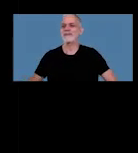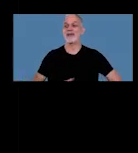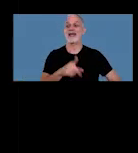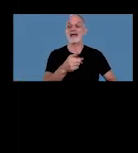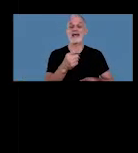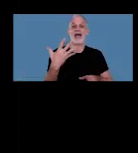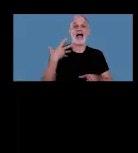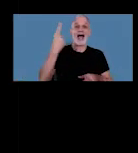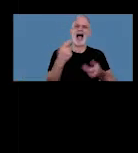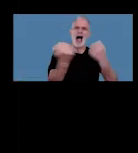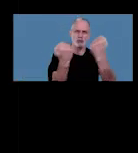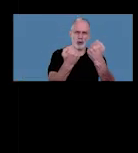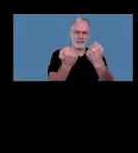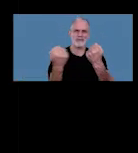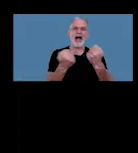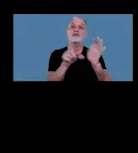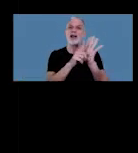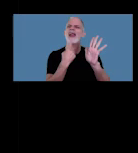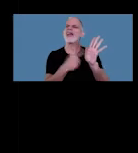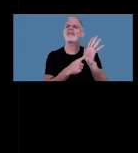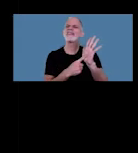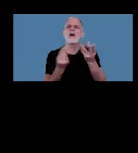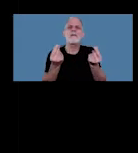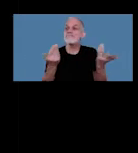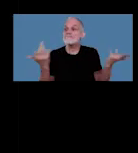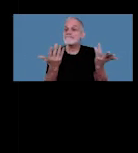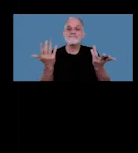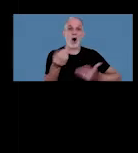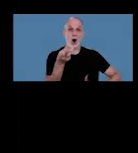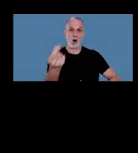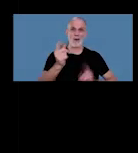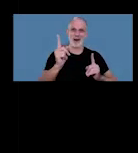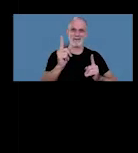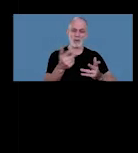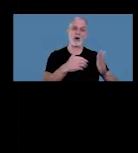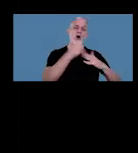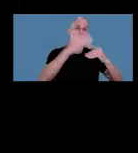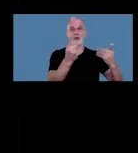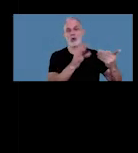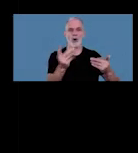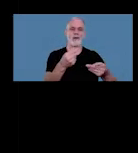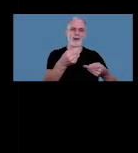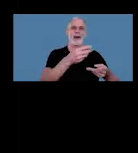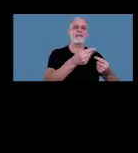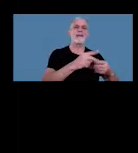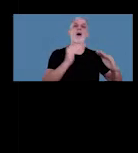Automotores. La ley nos dice que se evalúa el costo de adquisición o construcción o ingreso al patrimonio menos la